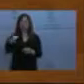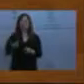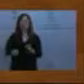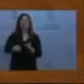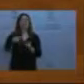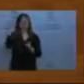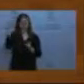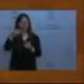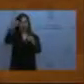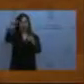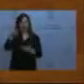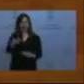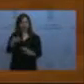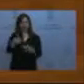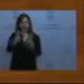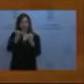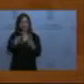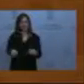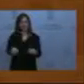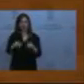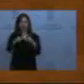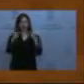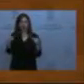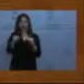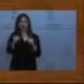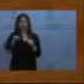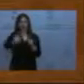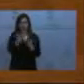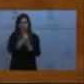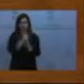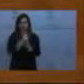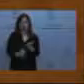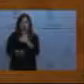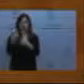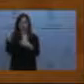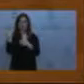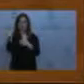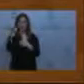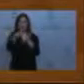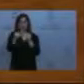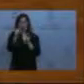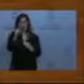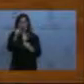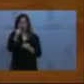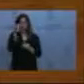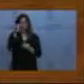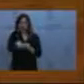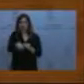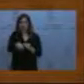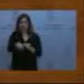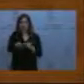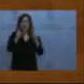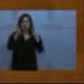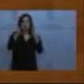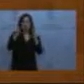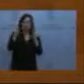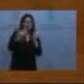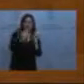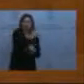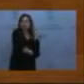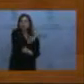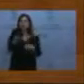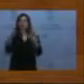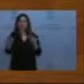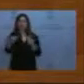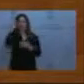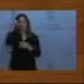invitado a la inauguración del año universitario, no este curso universitario, sino el anterior, aquí en la Universidad de Oviedo, y la lección magistral la dio el profesor, el catedrático, José